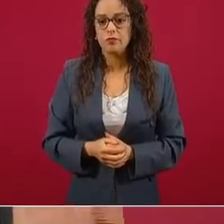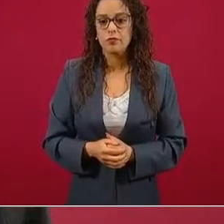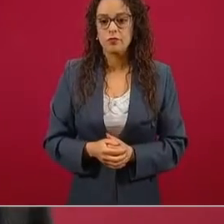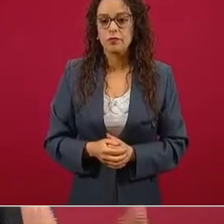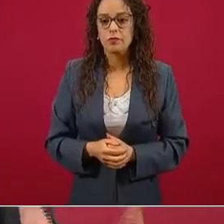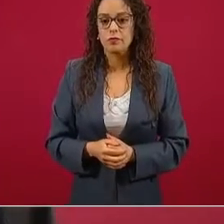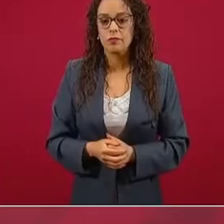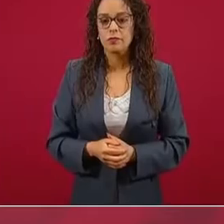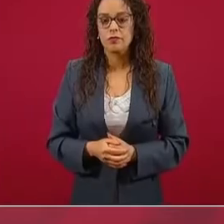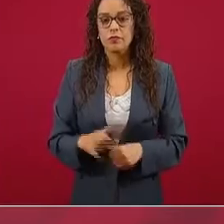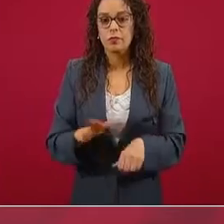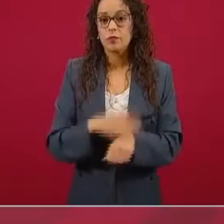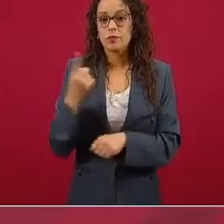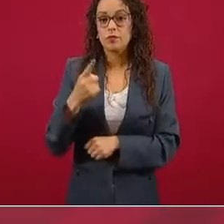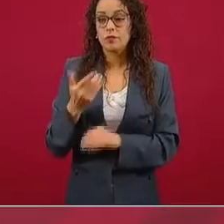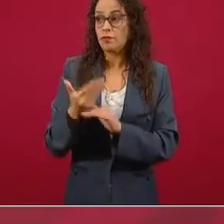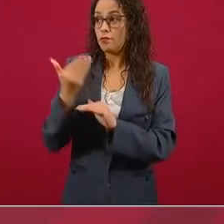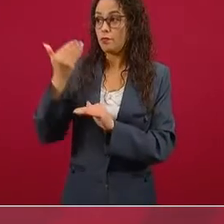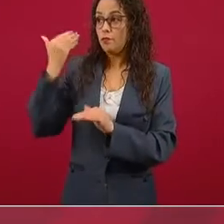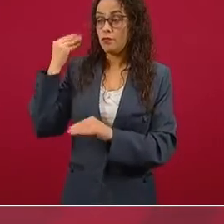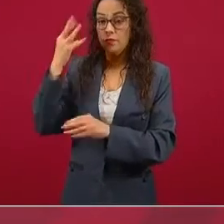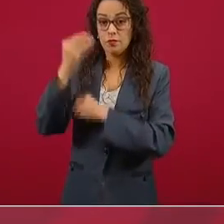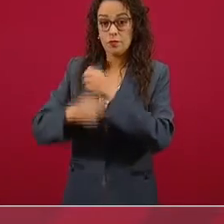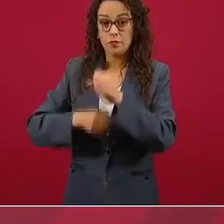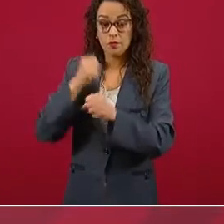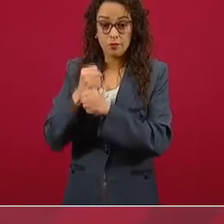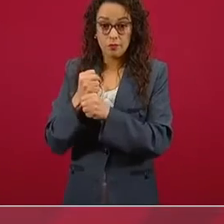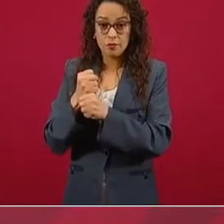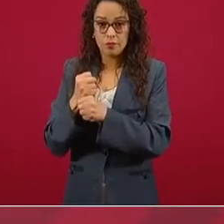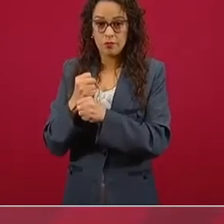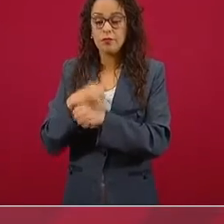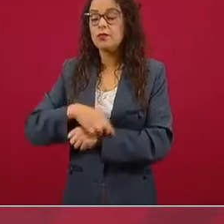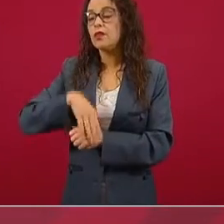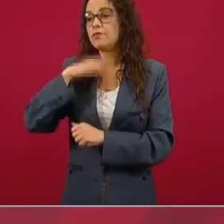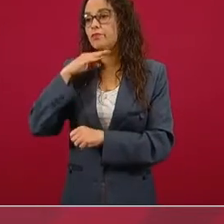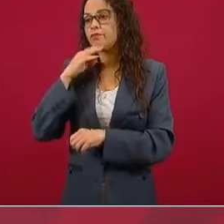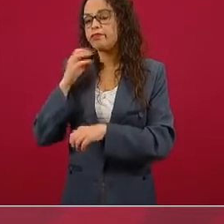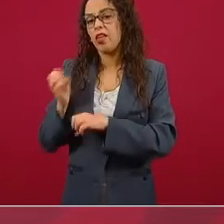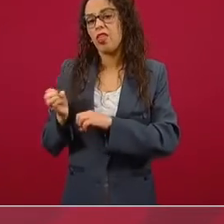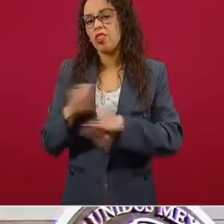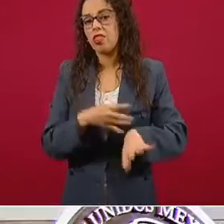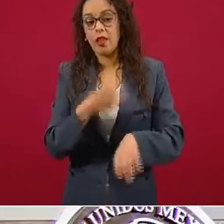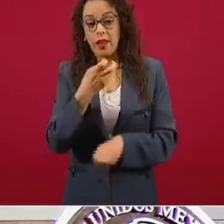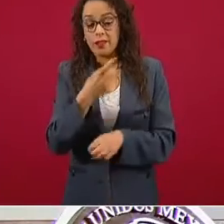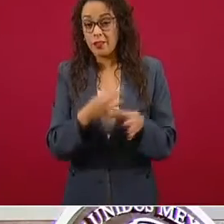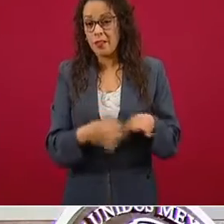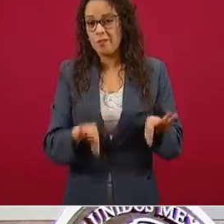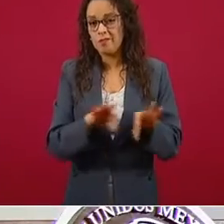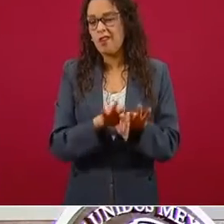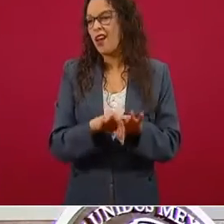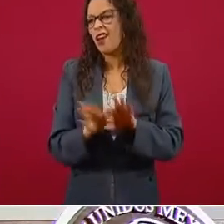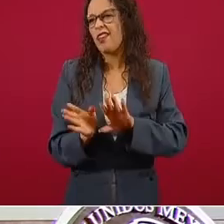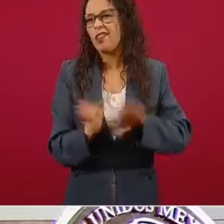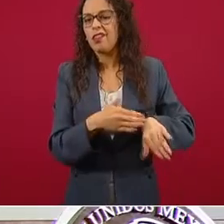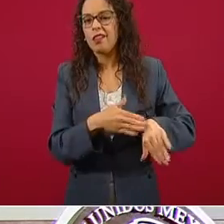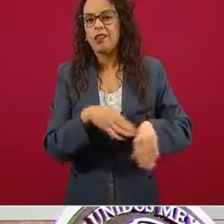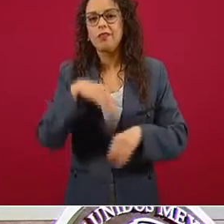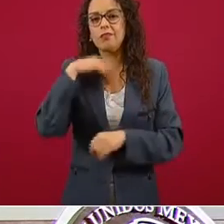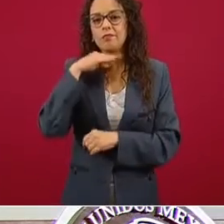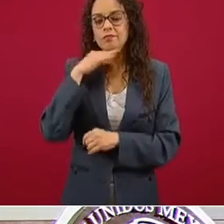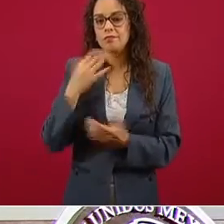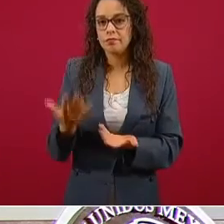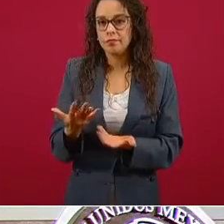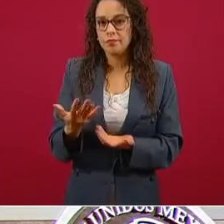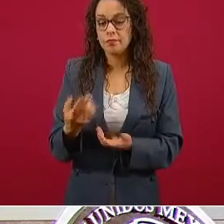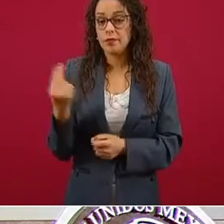se abandonó mucho en todo el periodo neoliberal la atención a la salud y la formación de médicos.